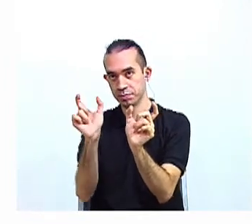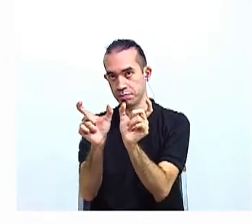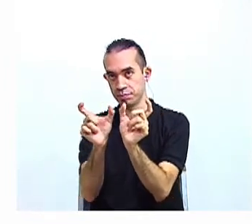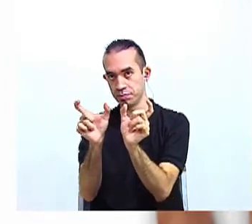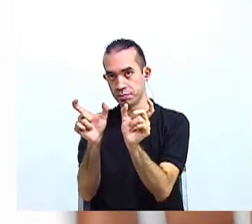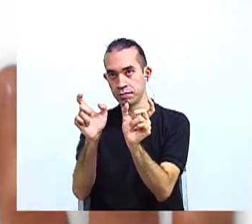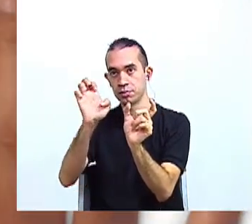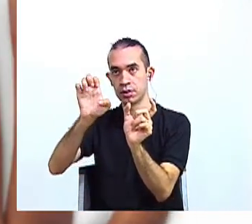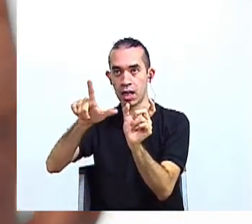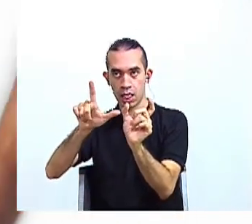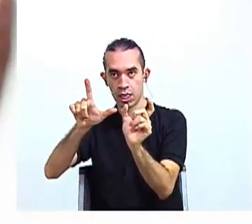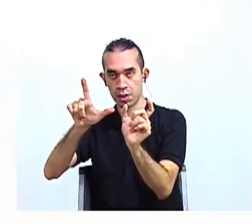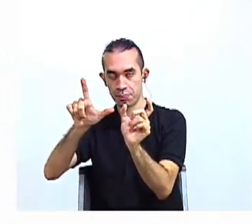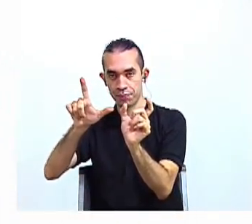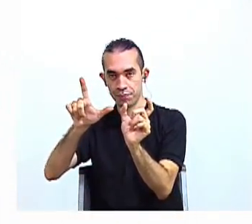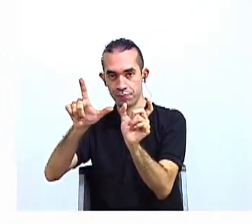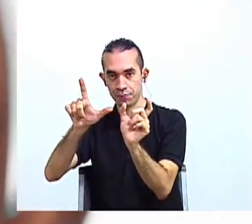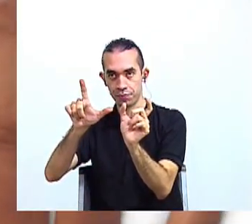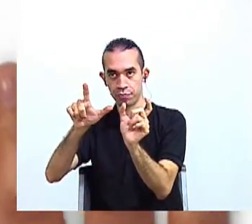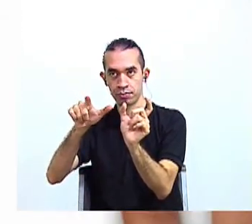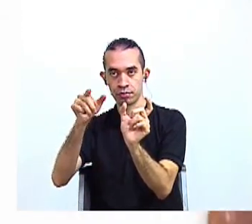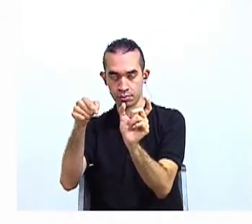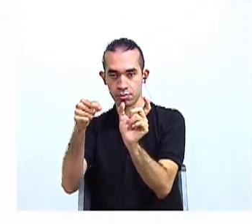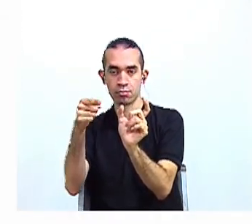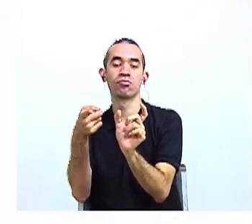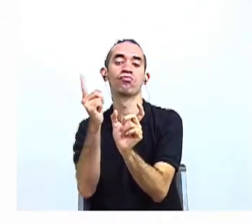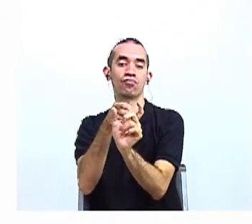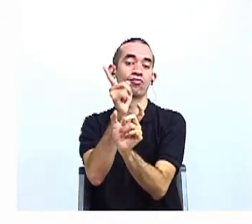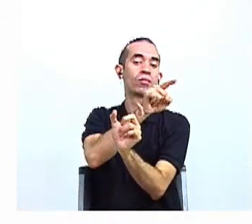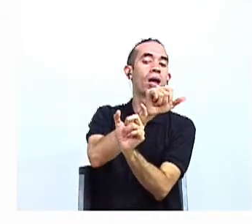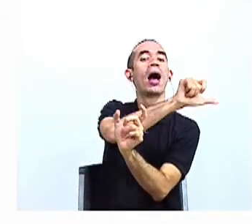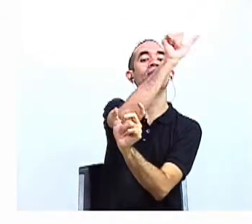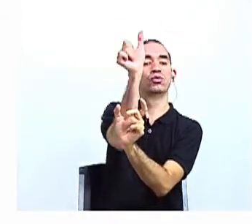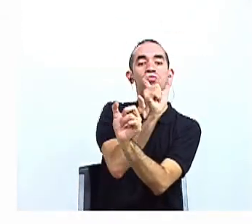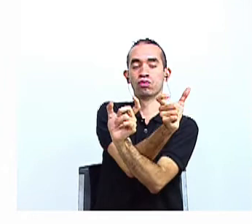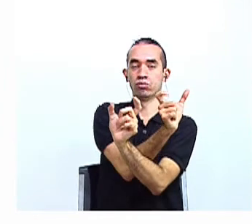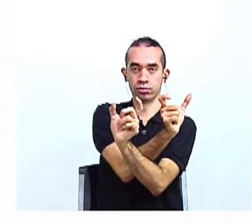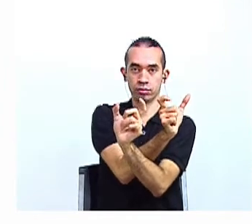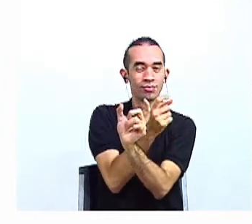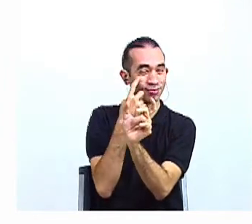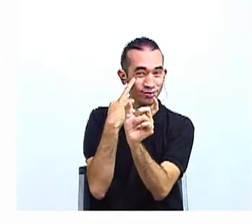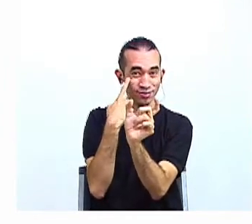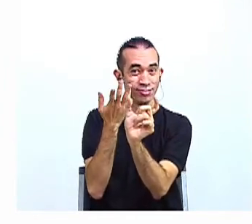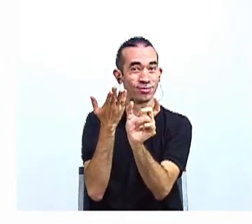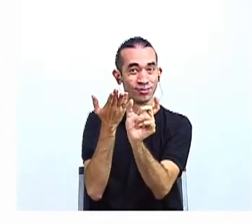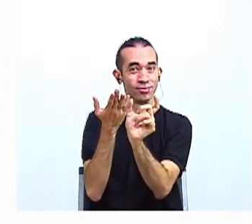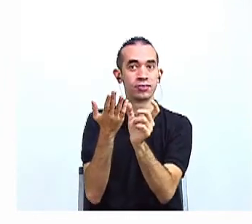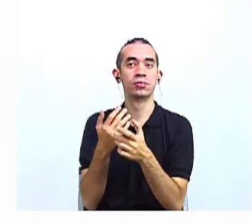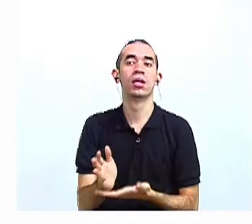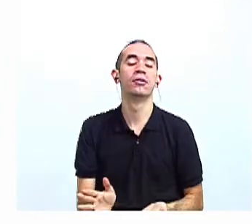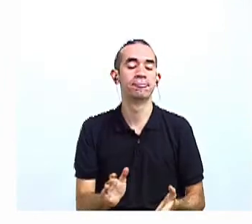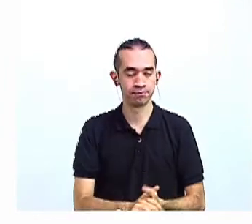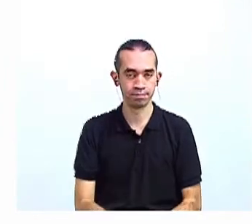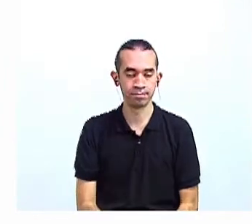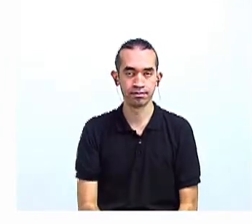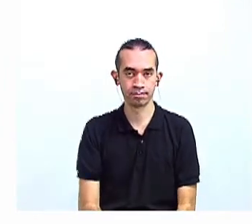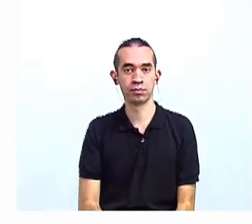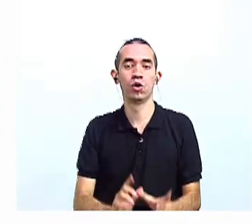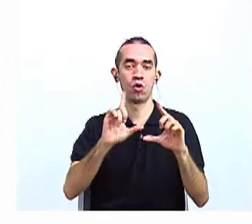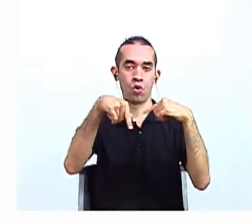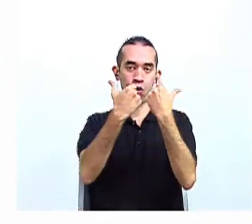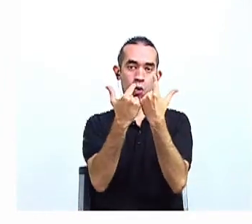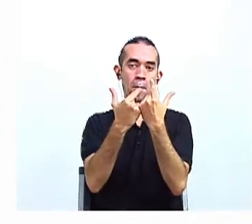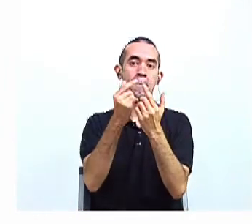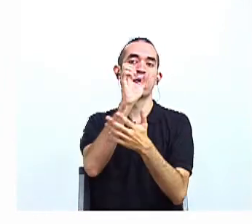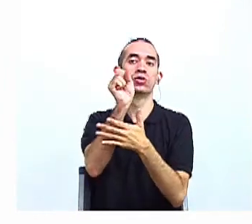modificadoras, como el, antepuesto, y azul, pospuesto. Pues bien, estaremos frente a un grupo